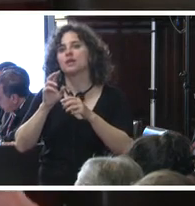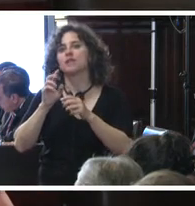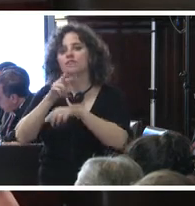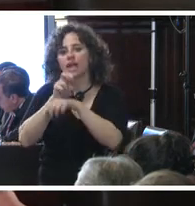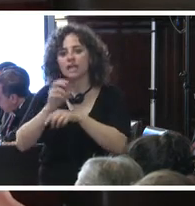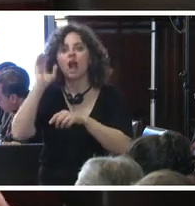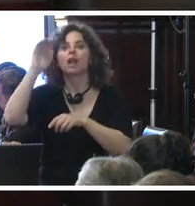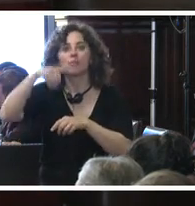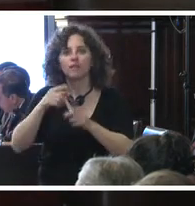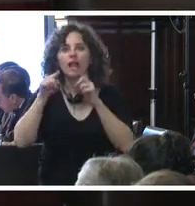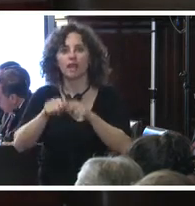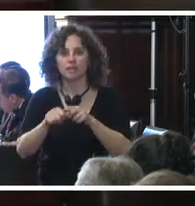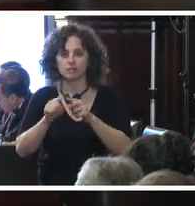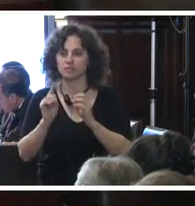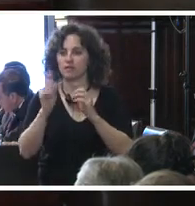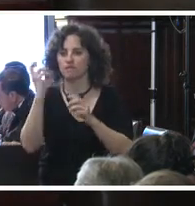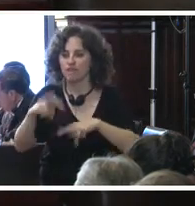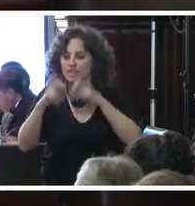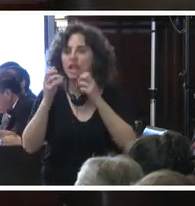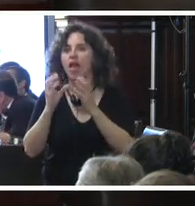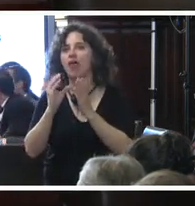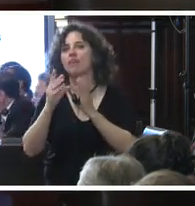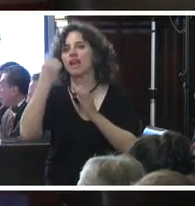estar investigando delincuencia organizada. Muchas gracias.